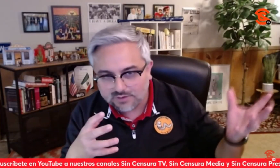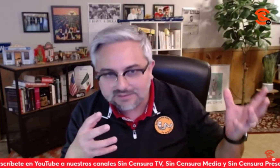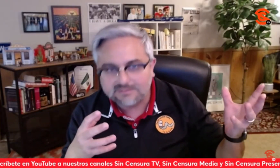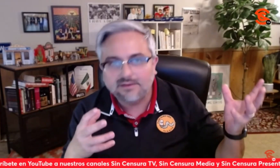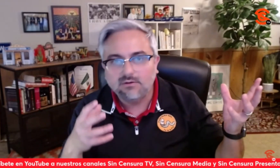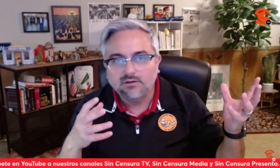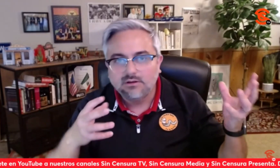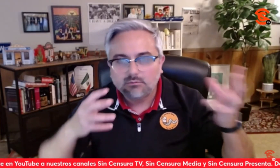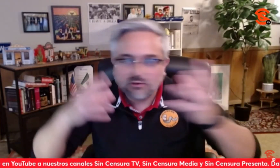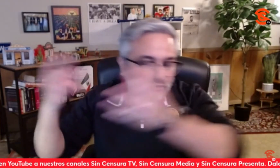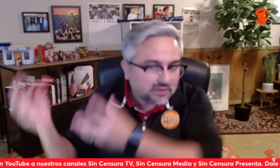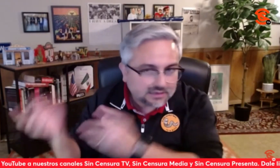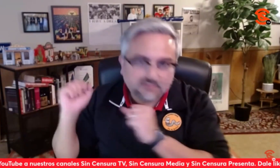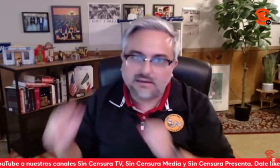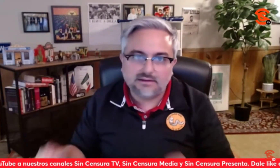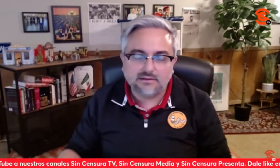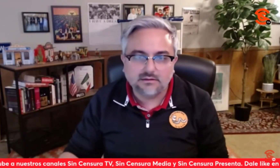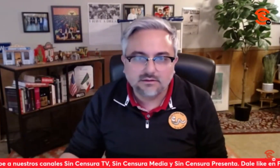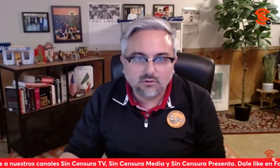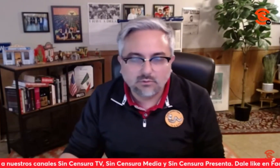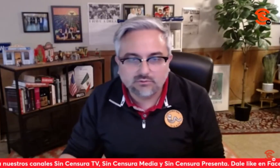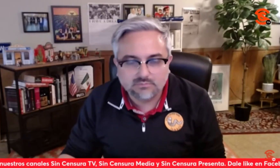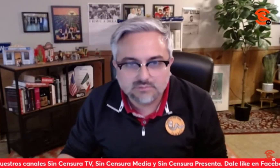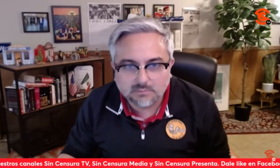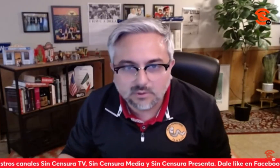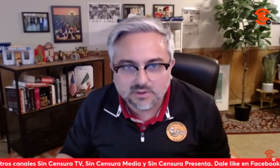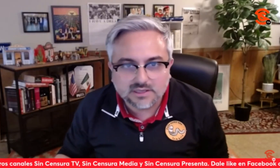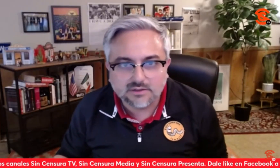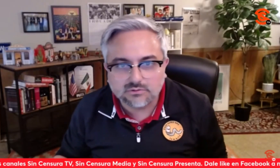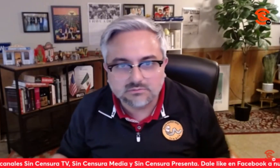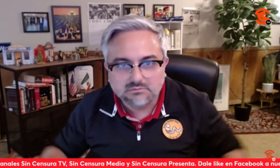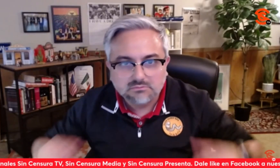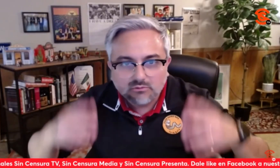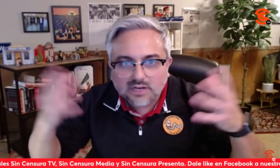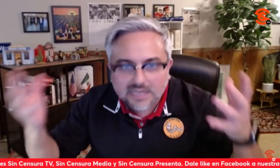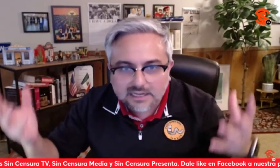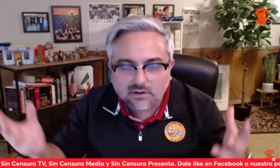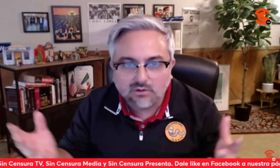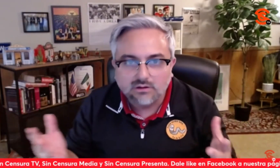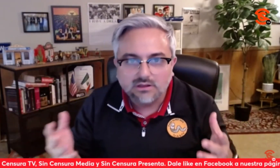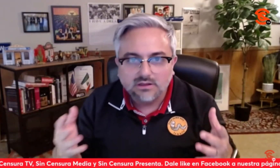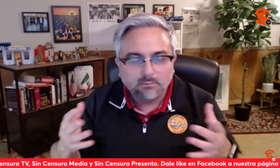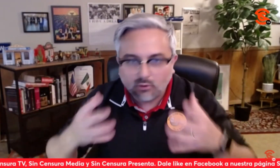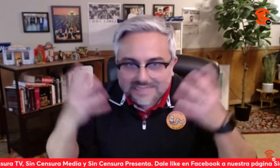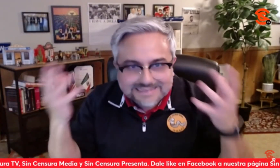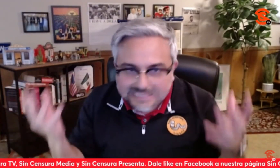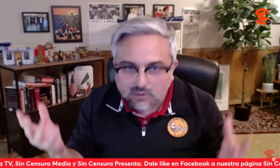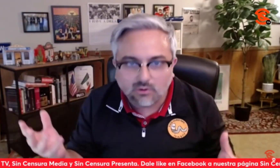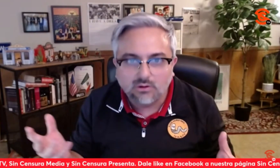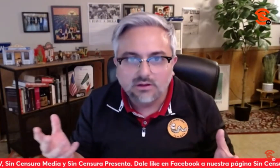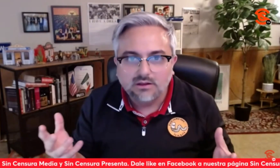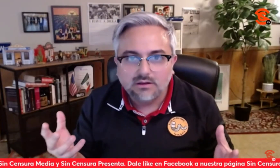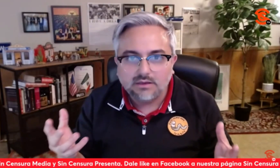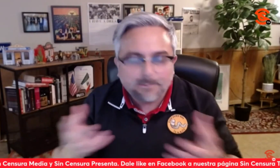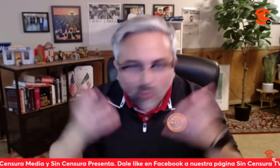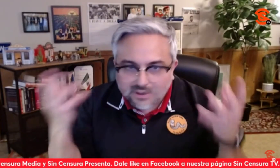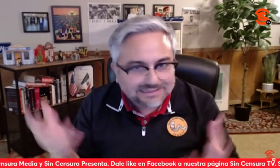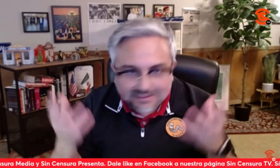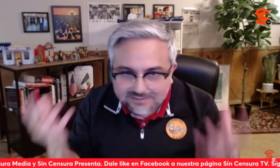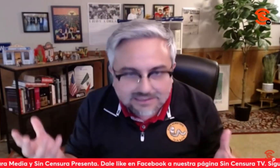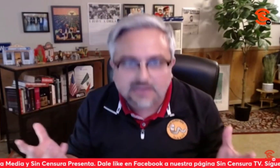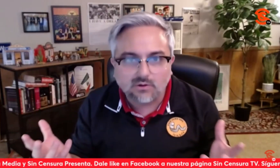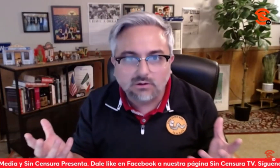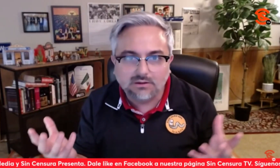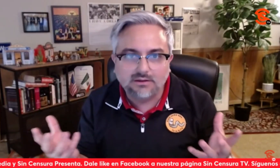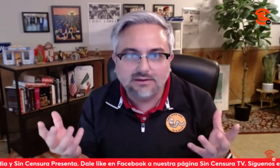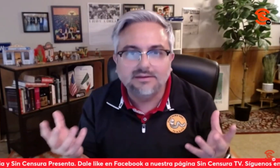era un fariseo, pues hoy es alguien como Salvador Íñiguez, un clérigo político, hipócrita